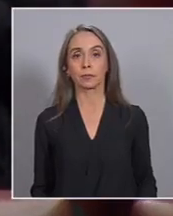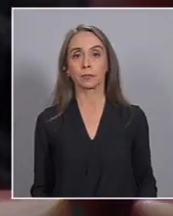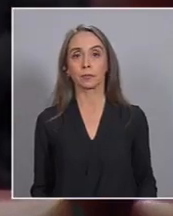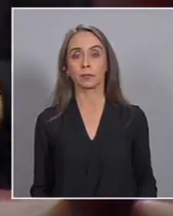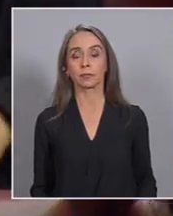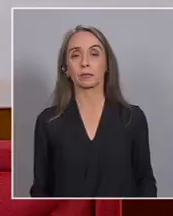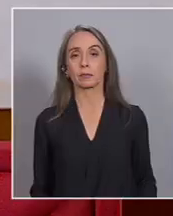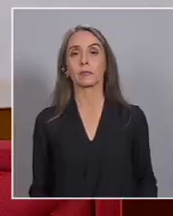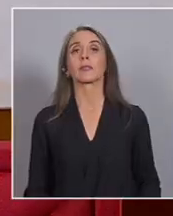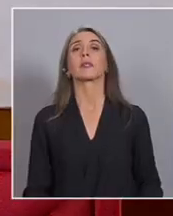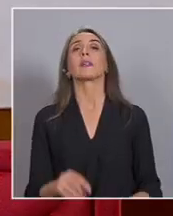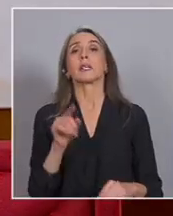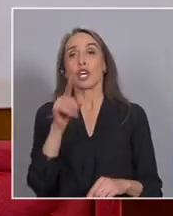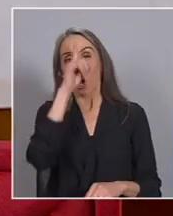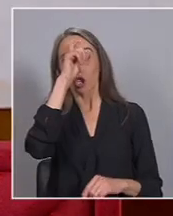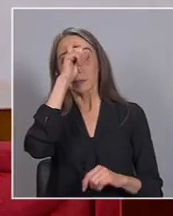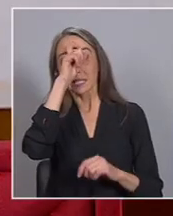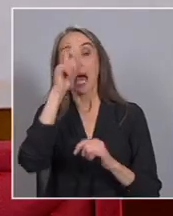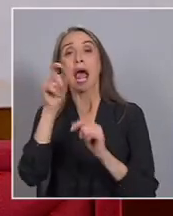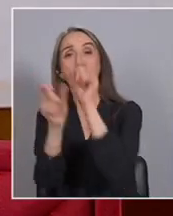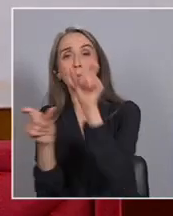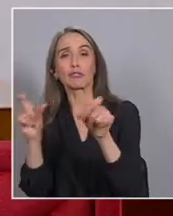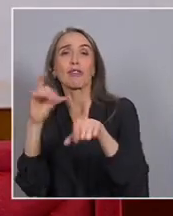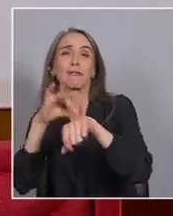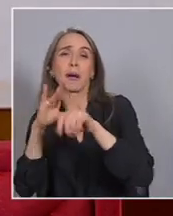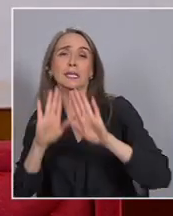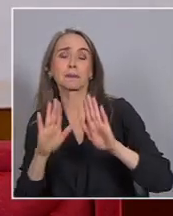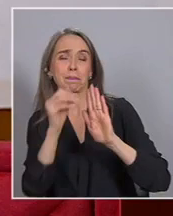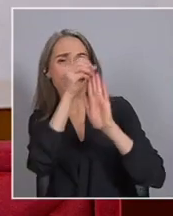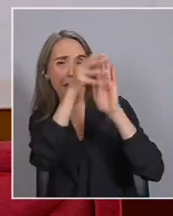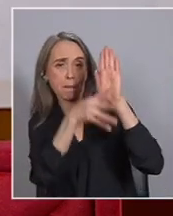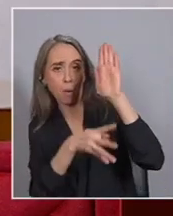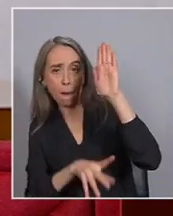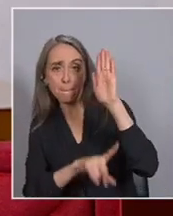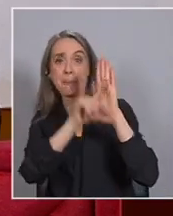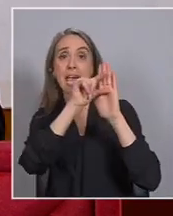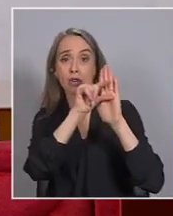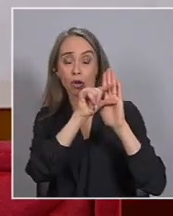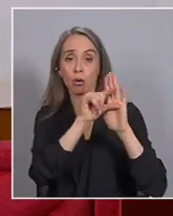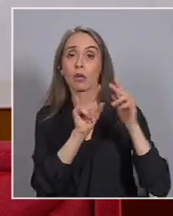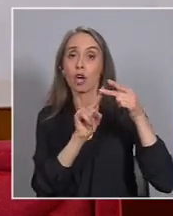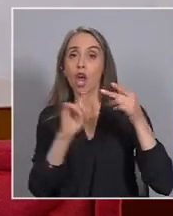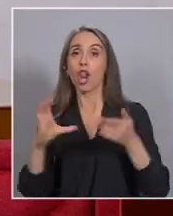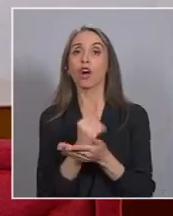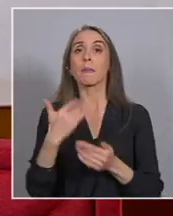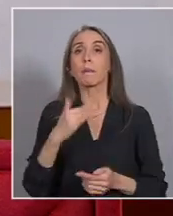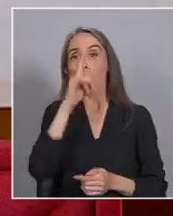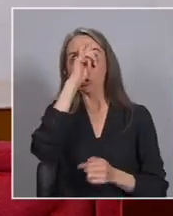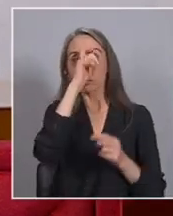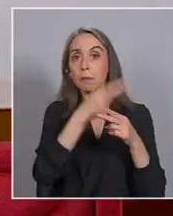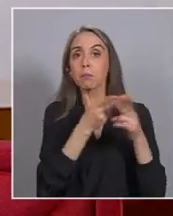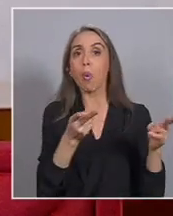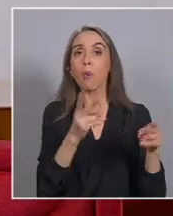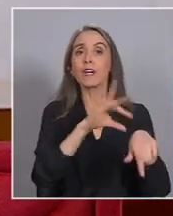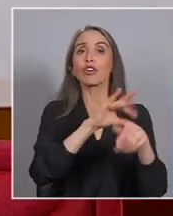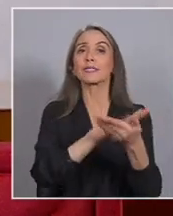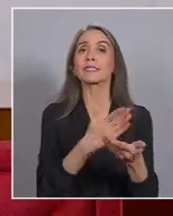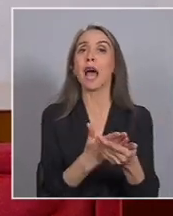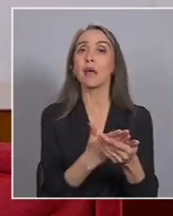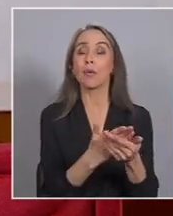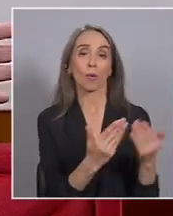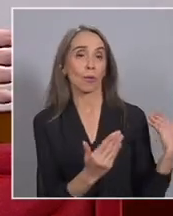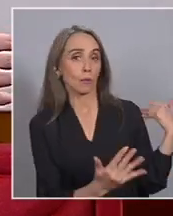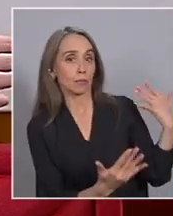con la reducción de las listas de espera, concretamos también uno de los hitos más importantes en la salud pública chilena del último tiempo,